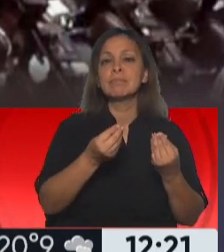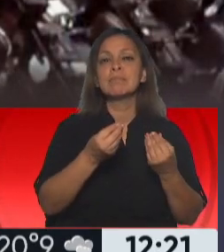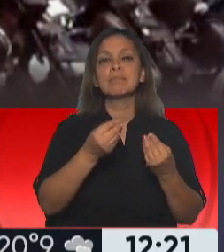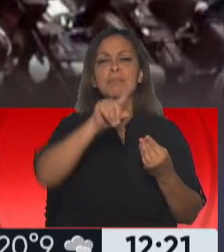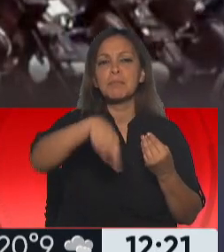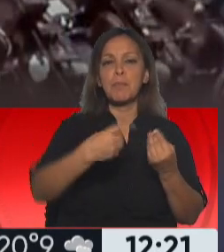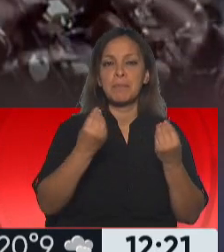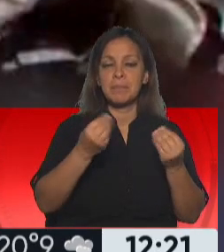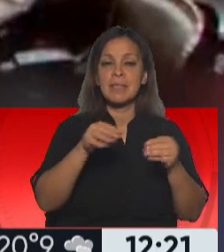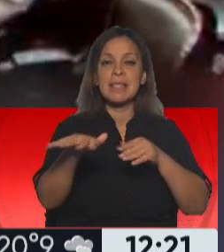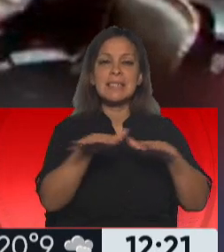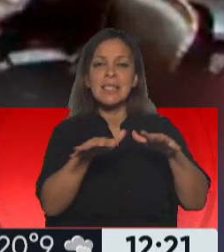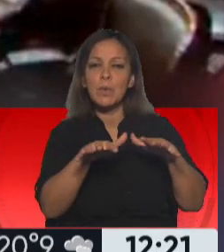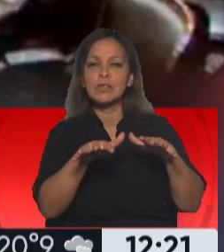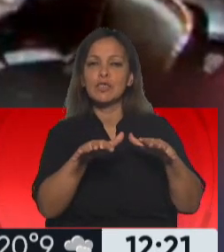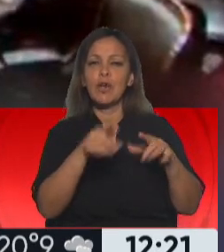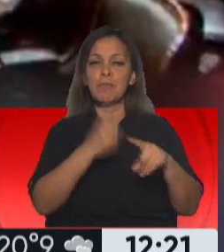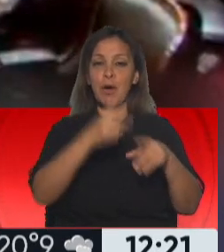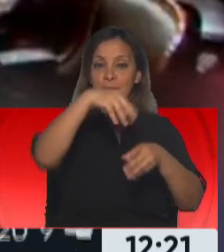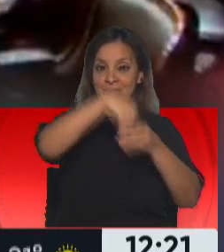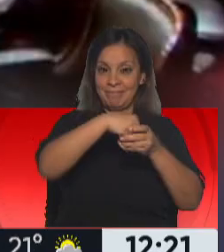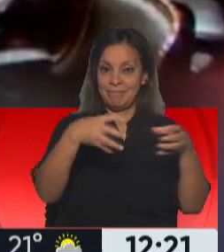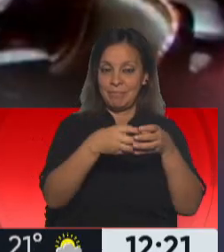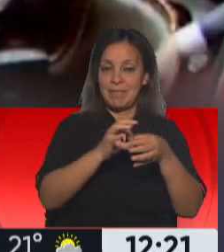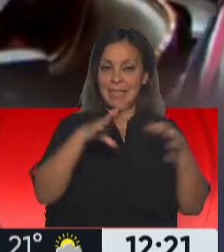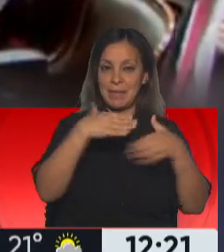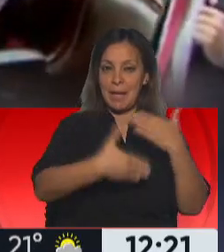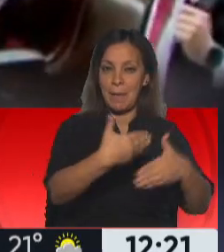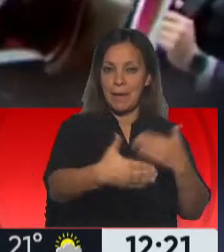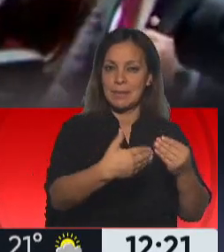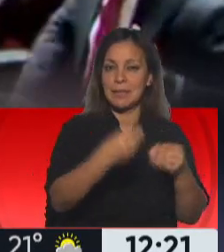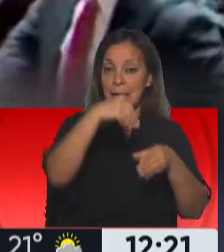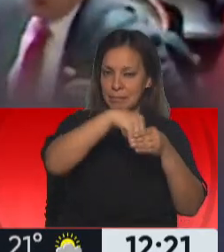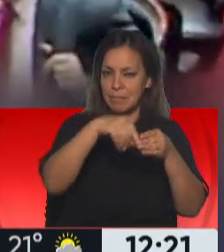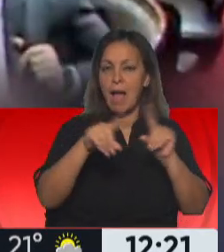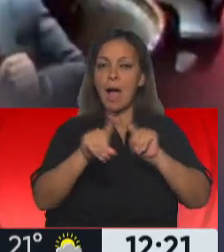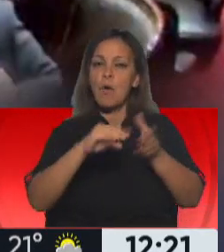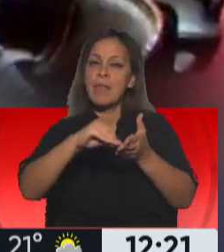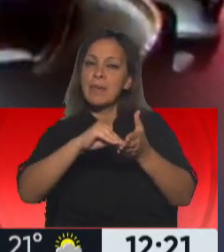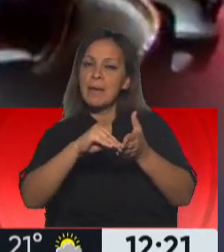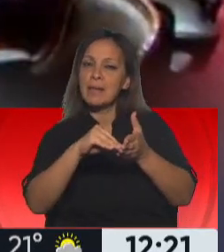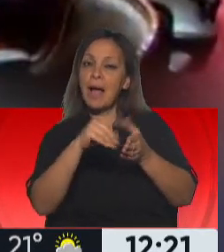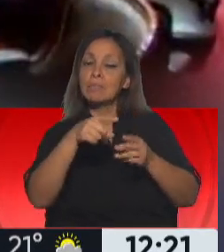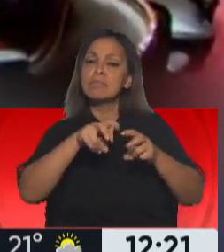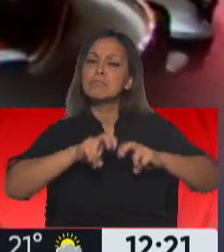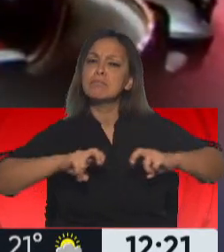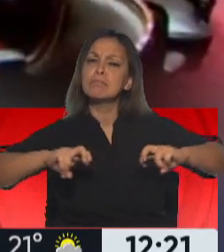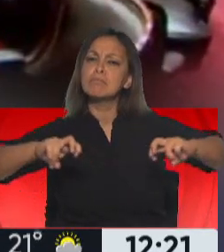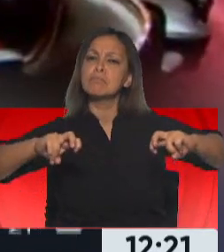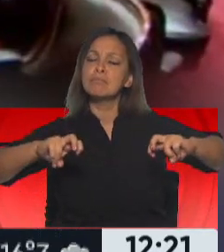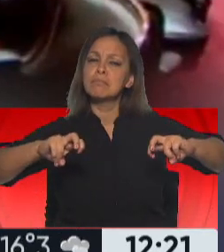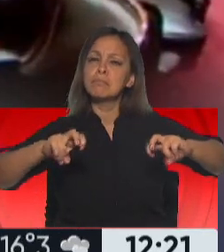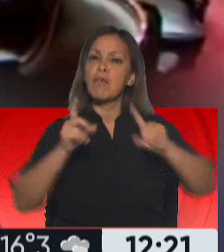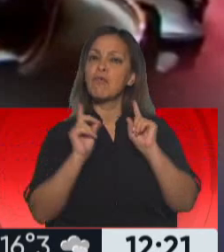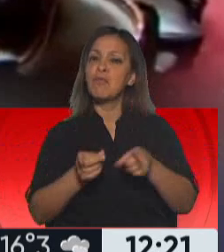situación planteada en el seno del bloque de la Libertad Avanza, porque había diputados de la Libertad Avanza sentados en el recinto y